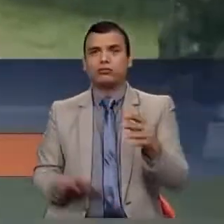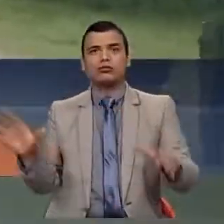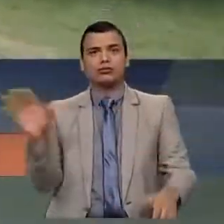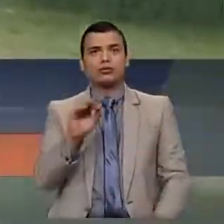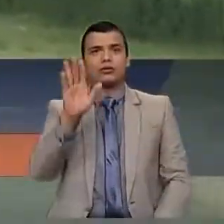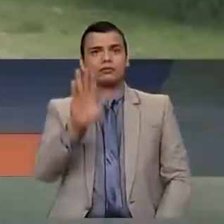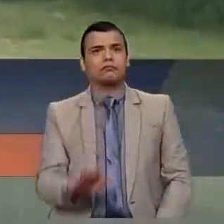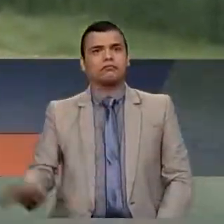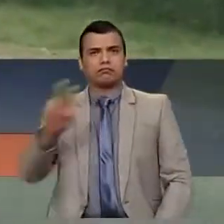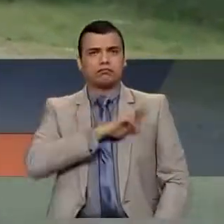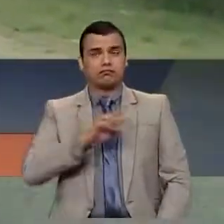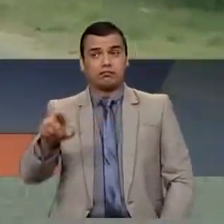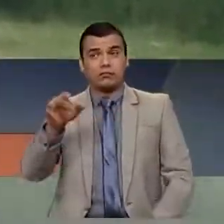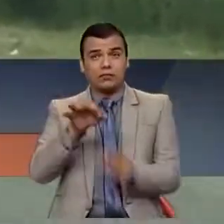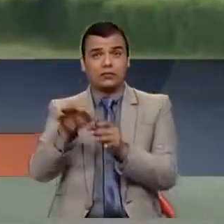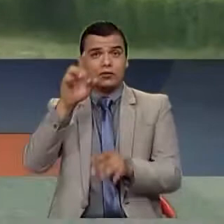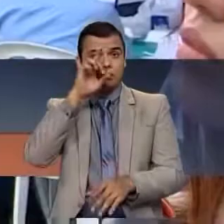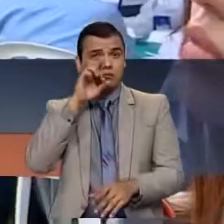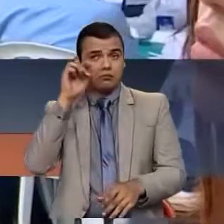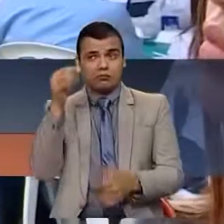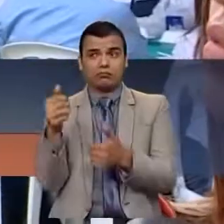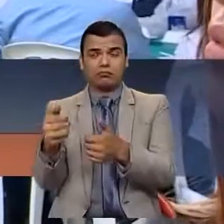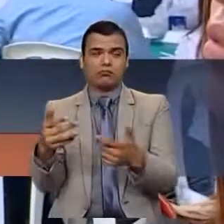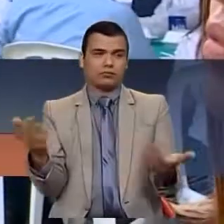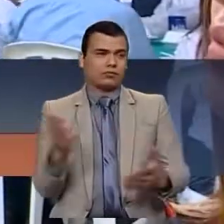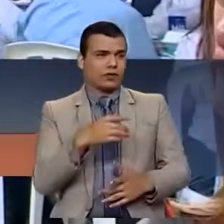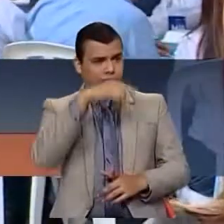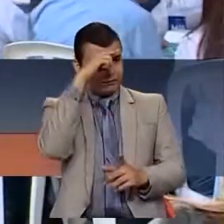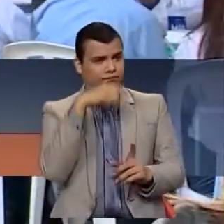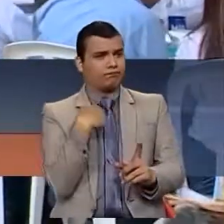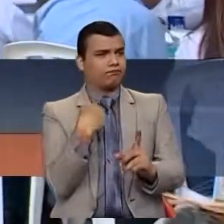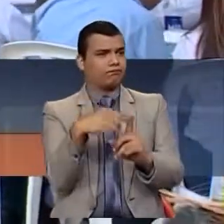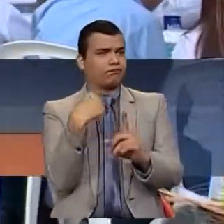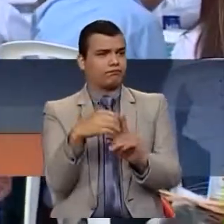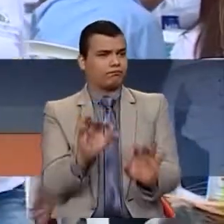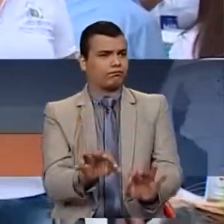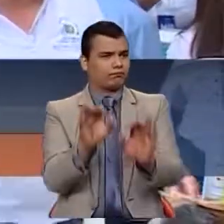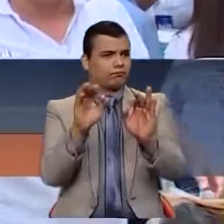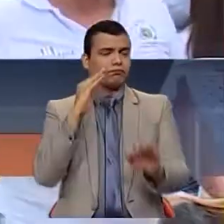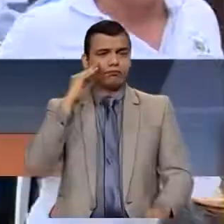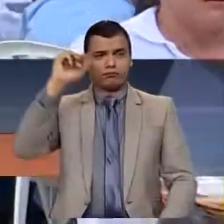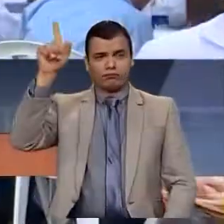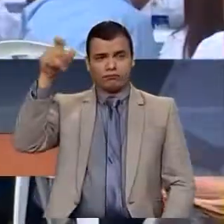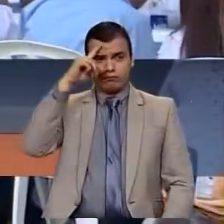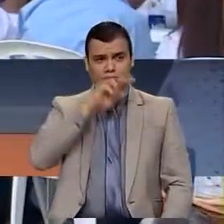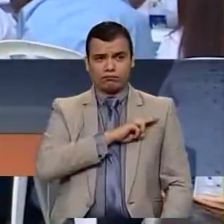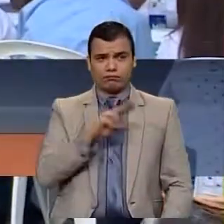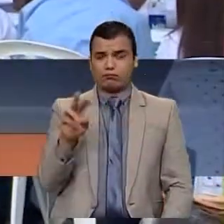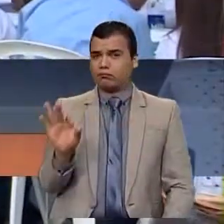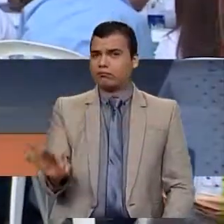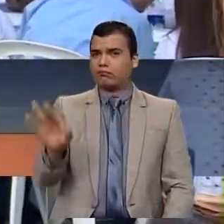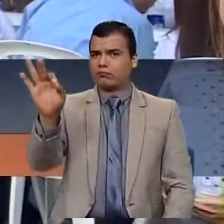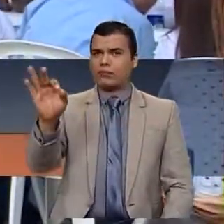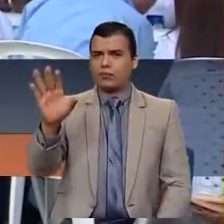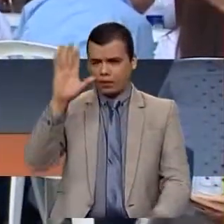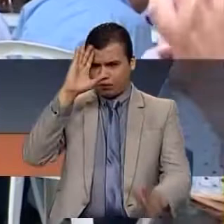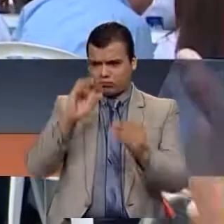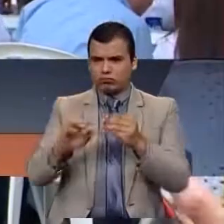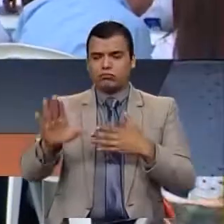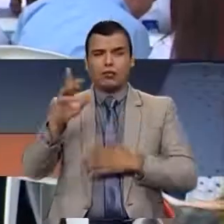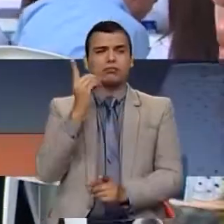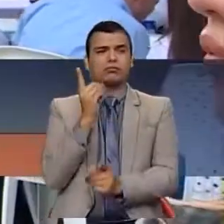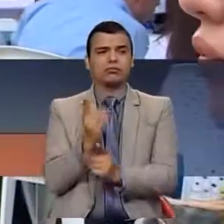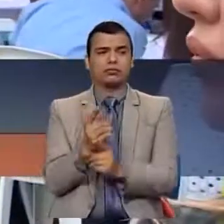del Cauca. Balance muy positivo, muy emocionado porque la gobernadora cumple lo que promete. Me parece que un tema que era tan crucial, que